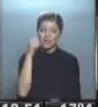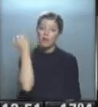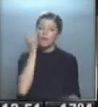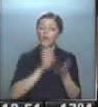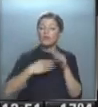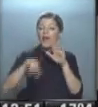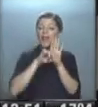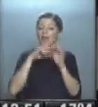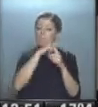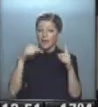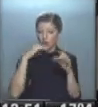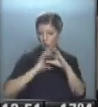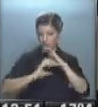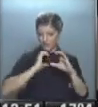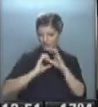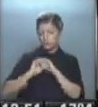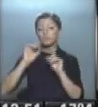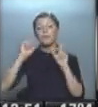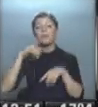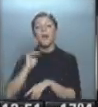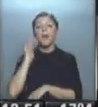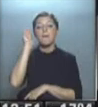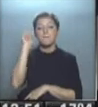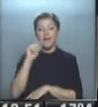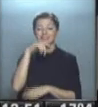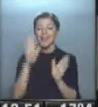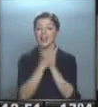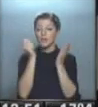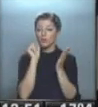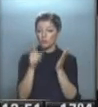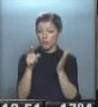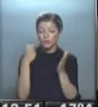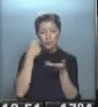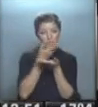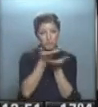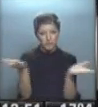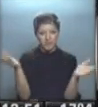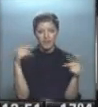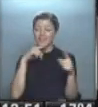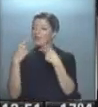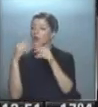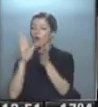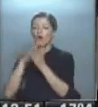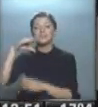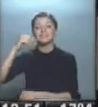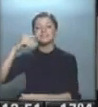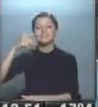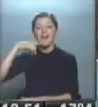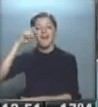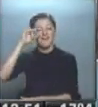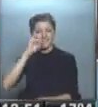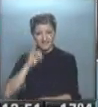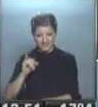Ramonet, en Buenos Aires. El martes presenta también su último libro de conversación con Hugo Chávez, así que sí, realmente va a ser bueno. En el Centro